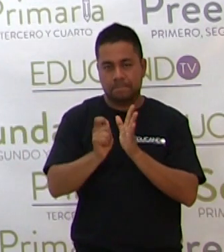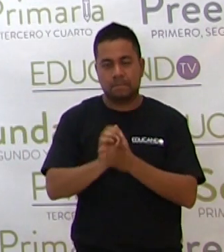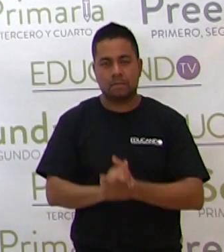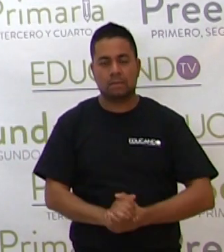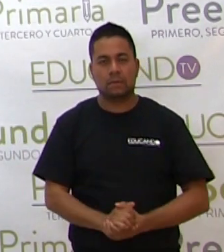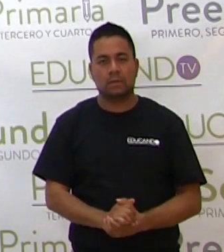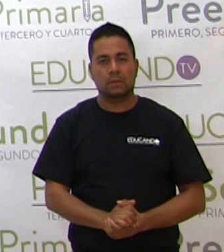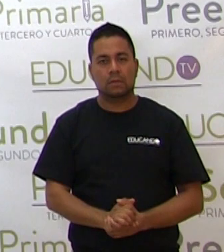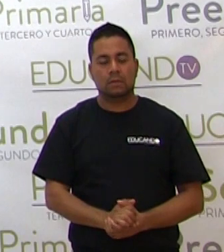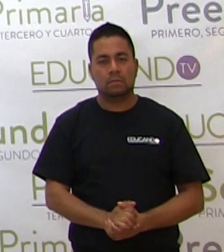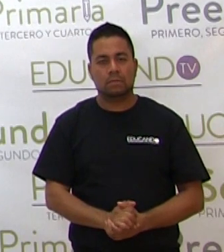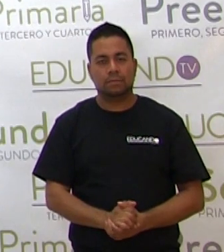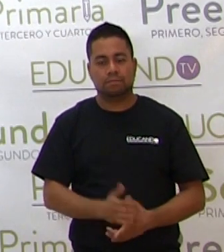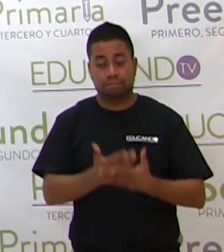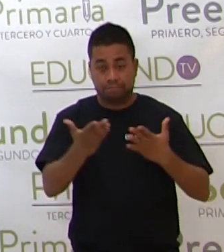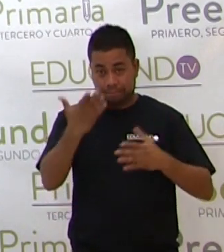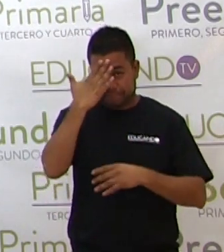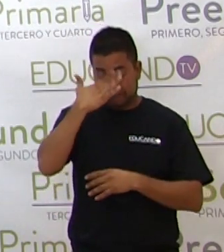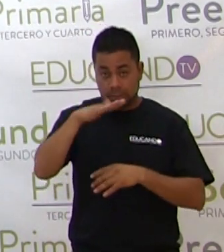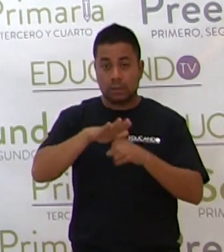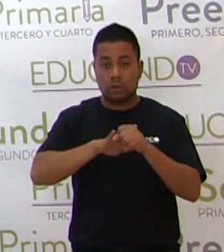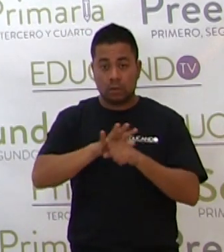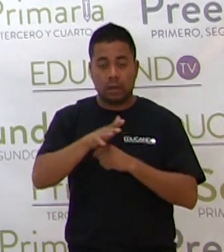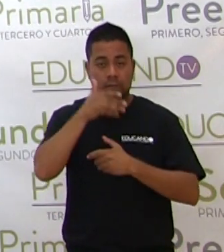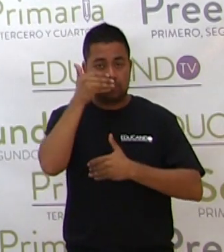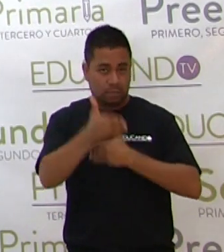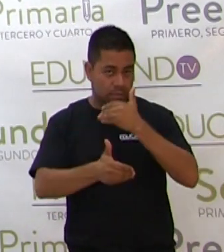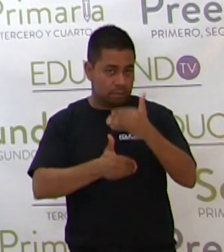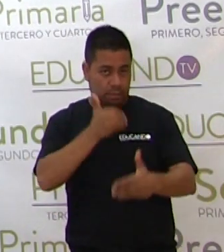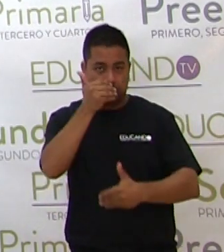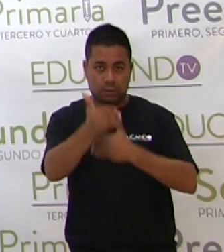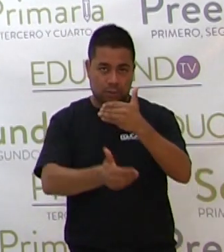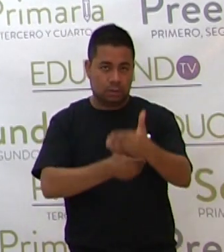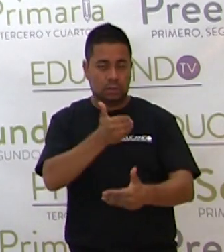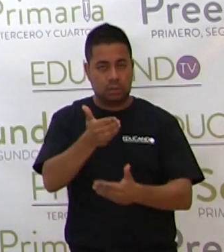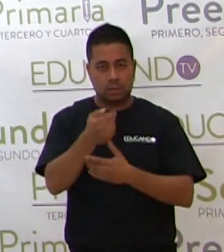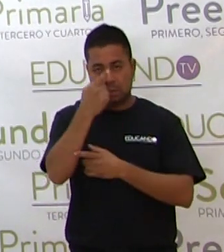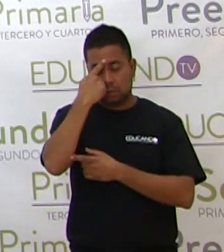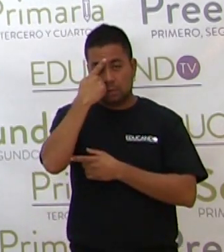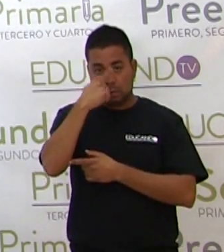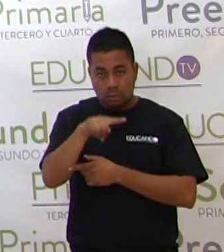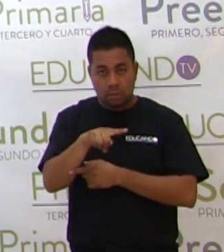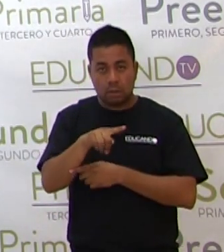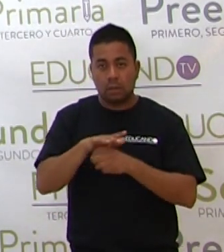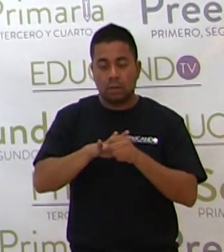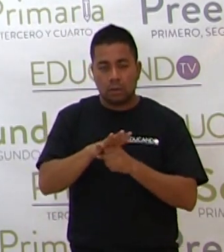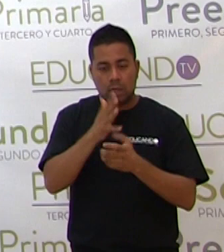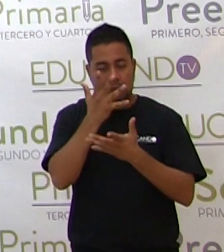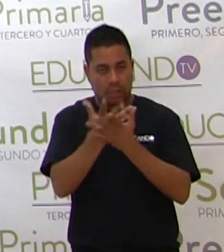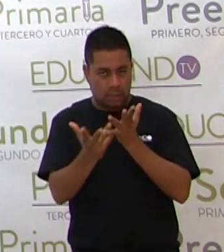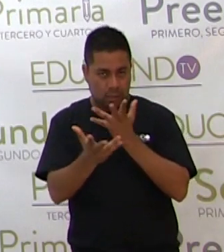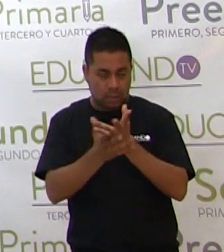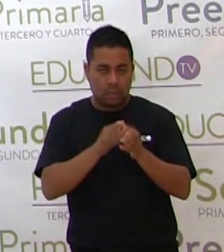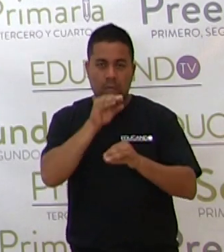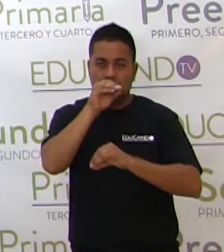vamos a ver cuáles serían los procesos para la elaboración